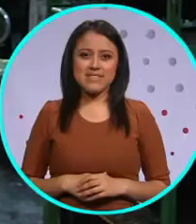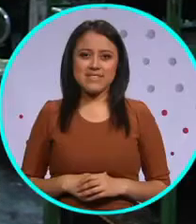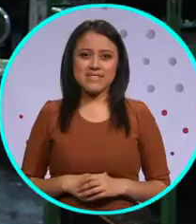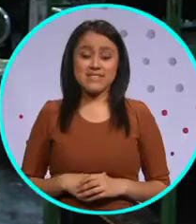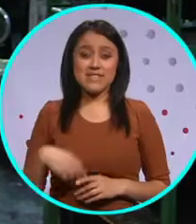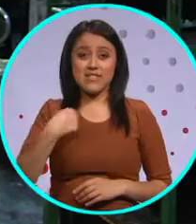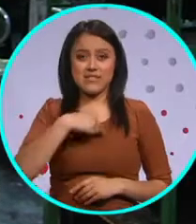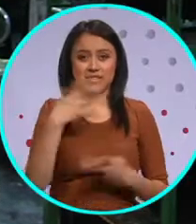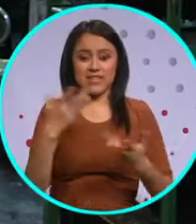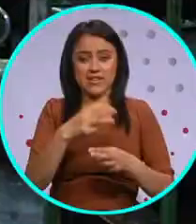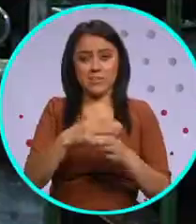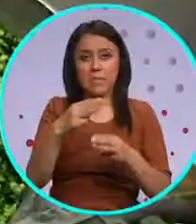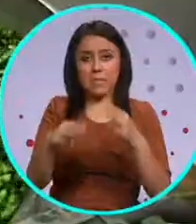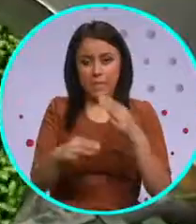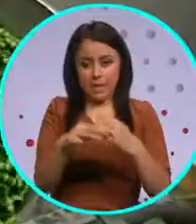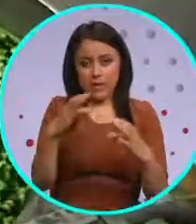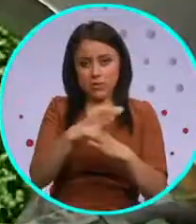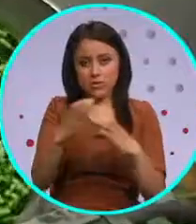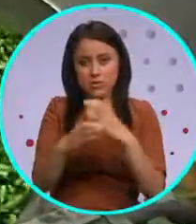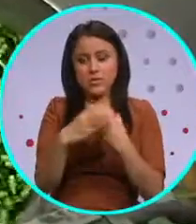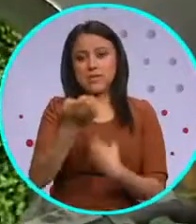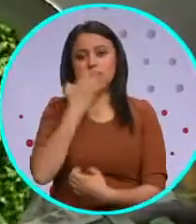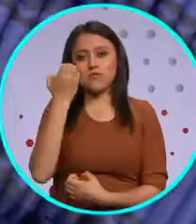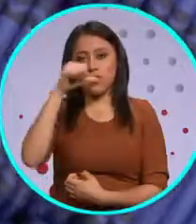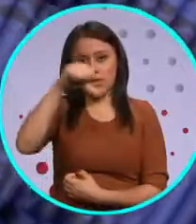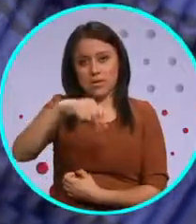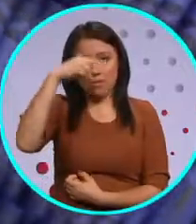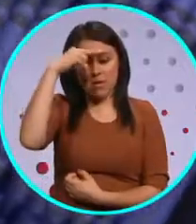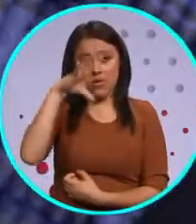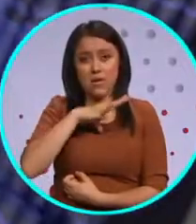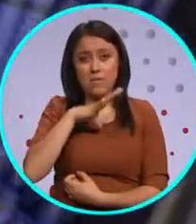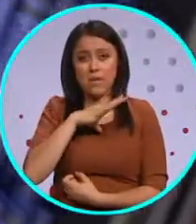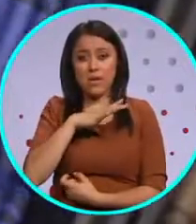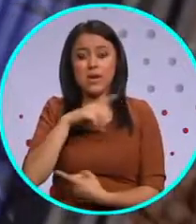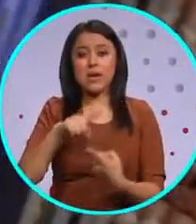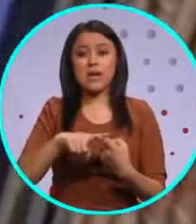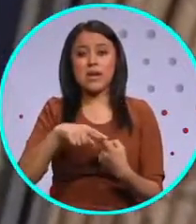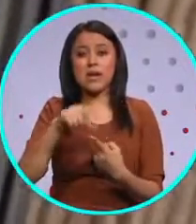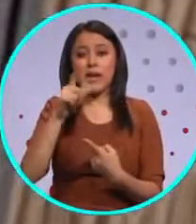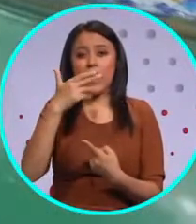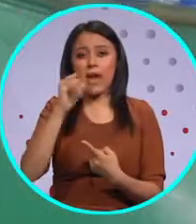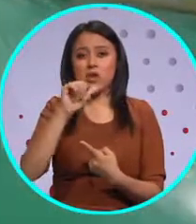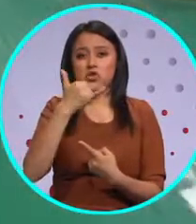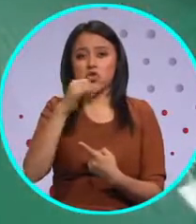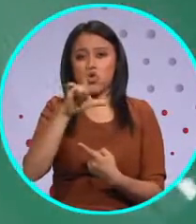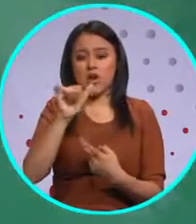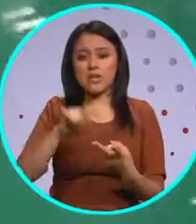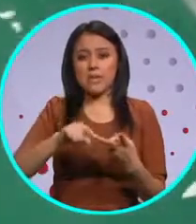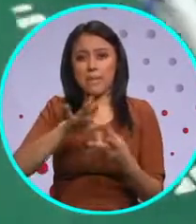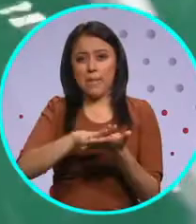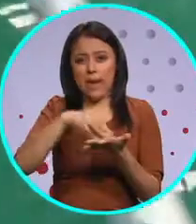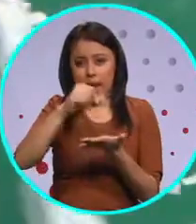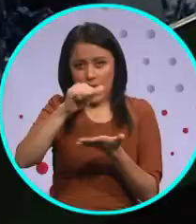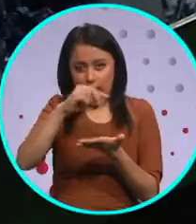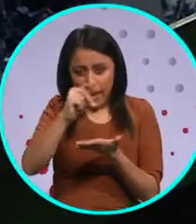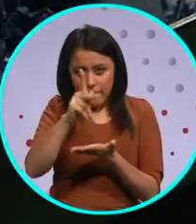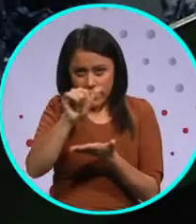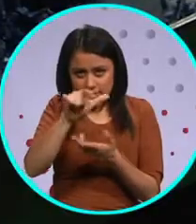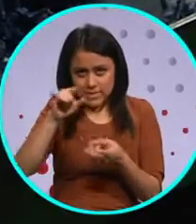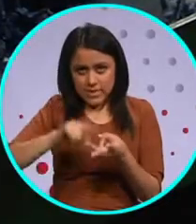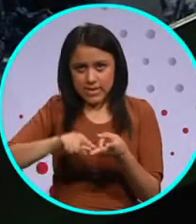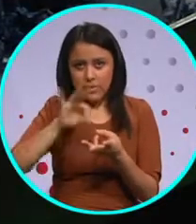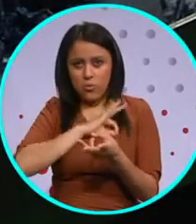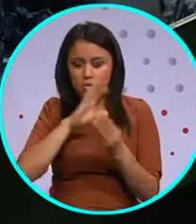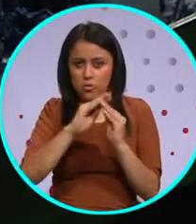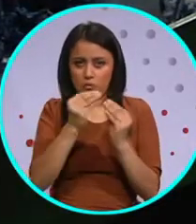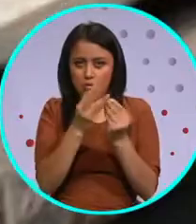y los artículos escolares aquí en méxico tenemos crayones plastilina pasos para